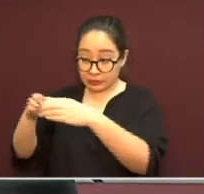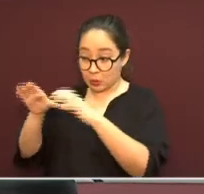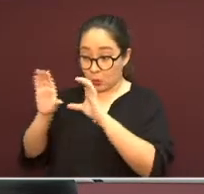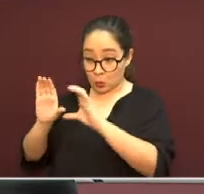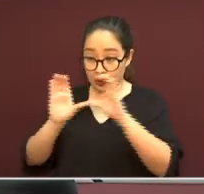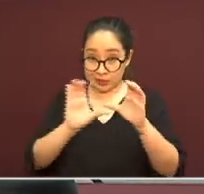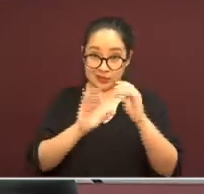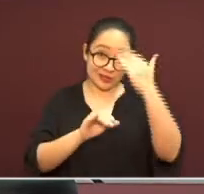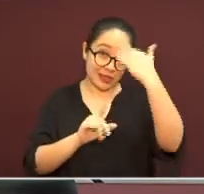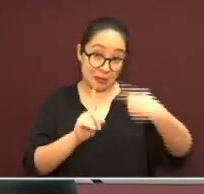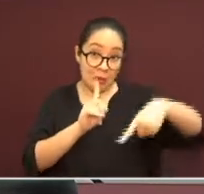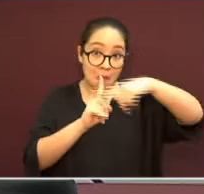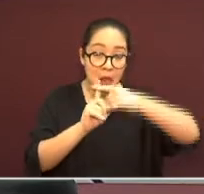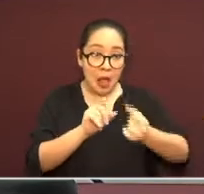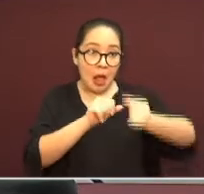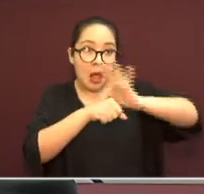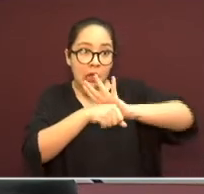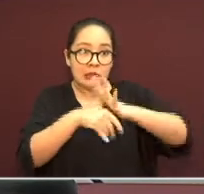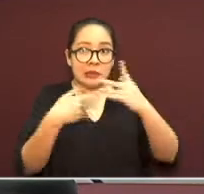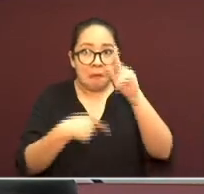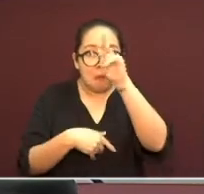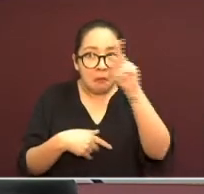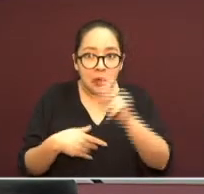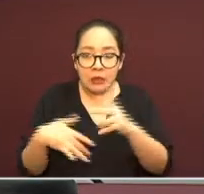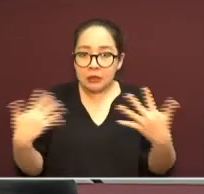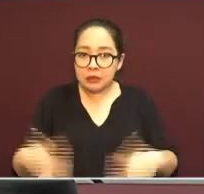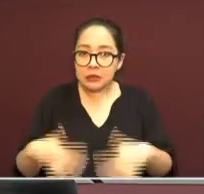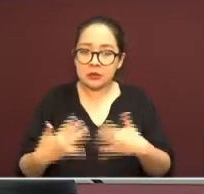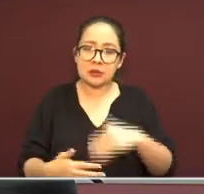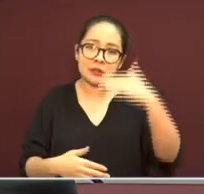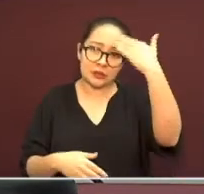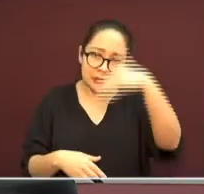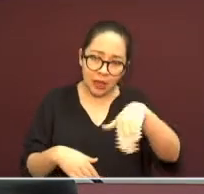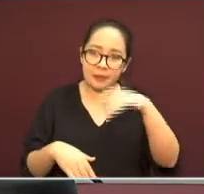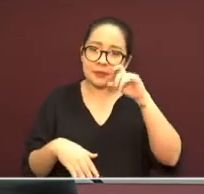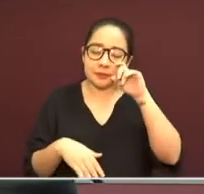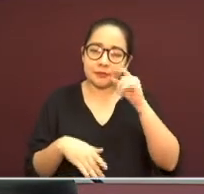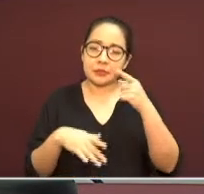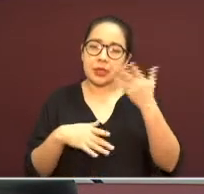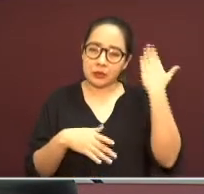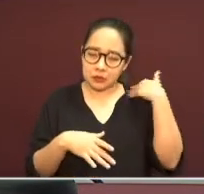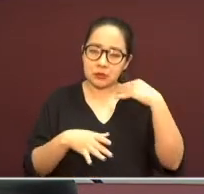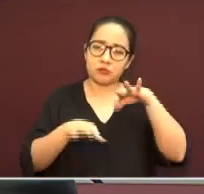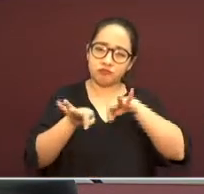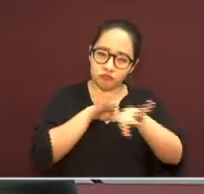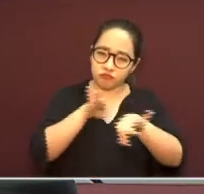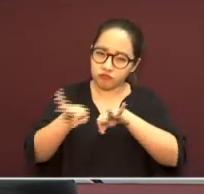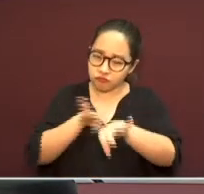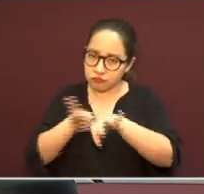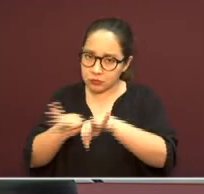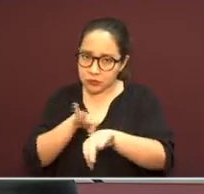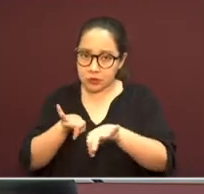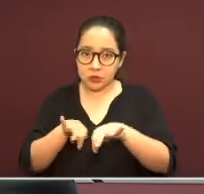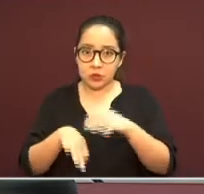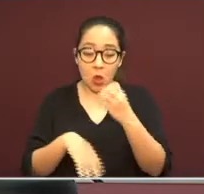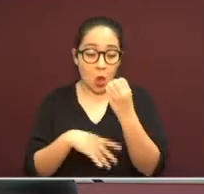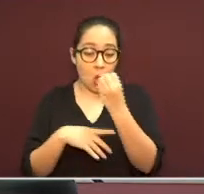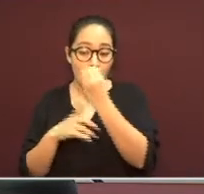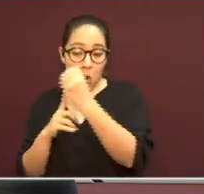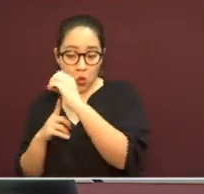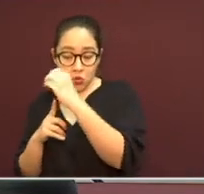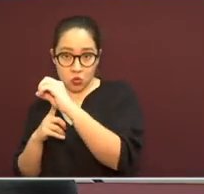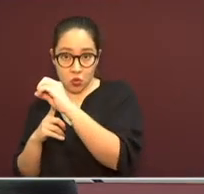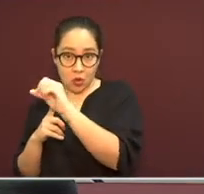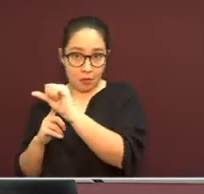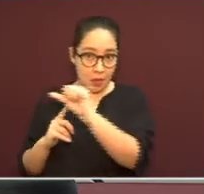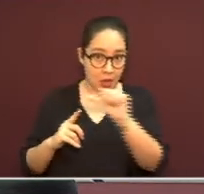esta capacitación se ha venido trabajando ya que precisamente en octubre próximo y hasta marzo del